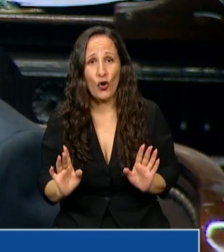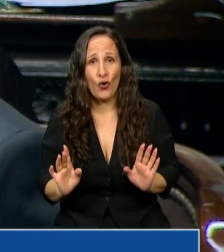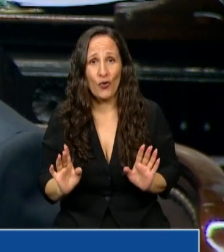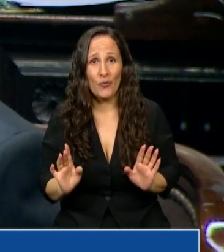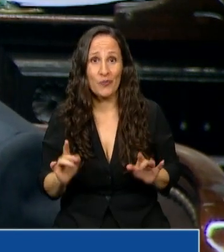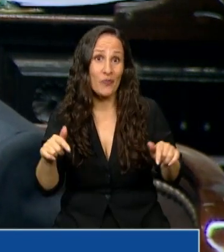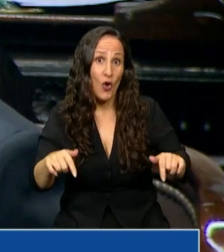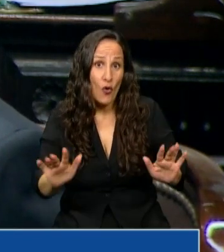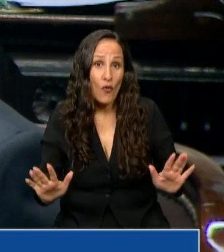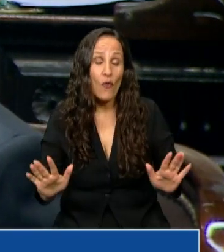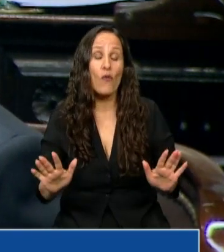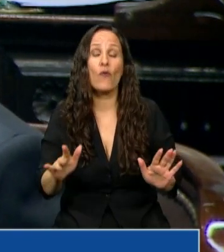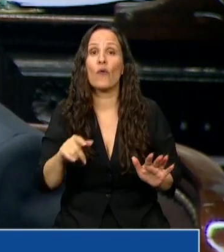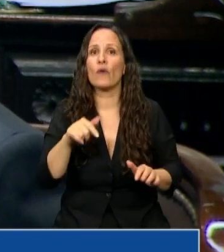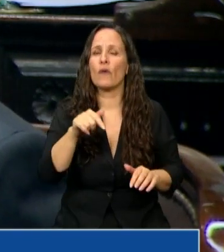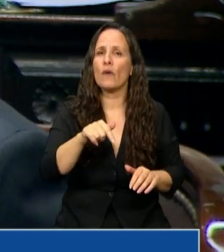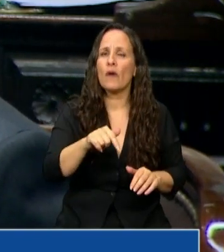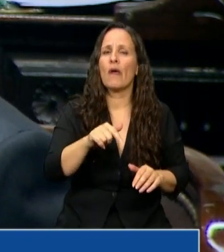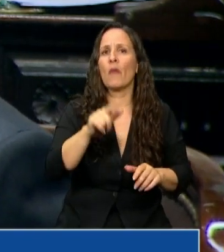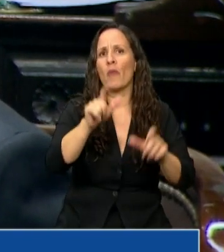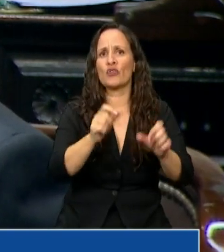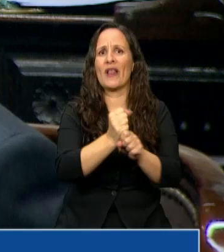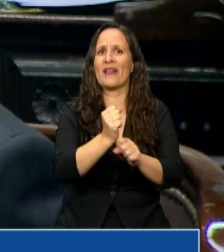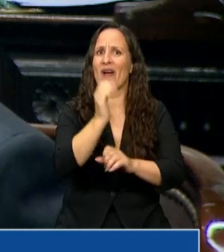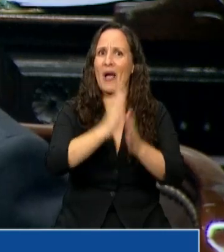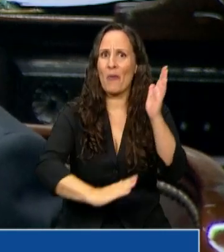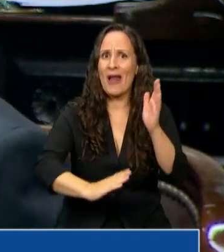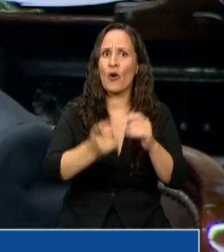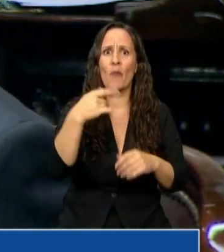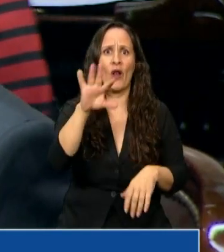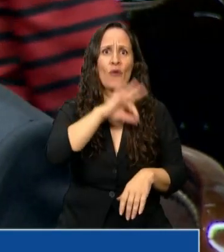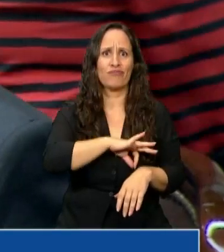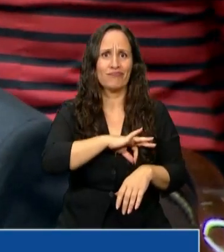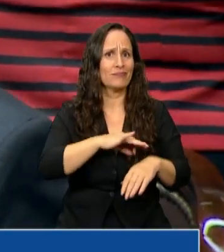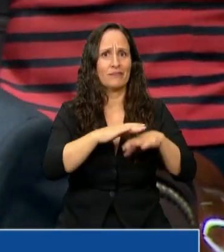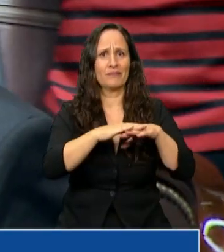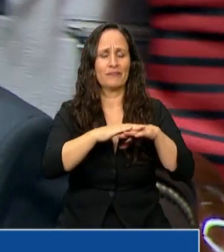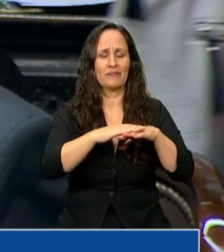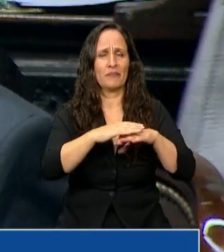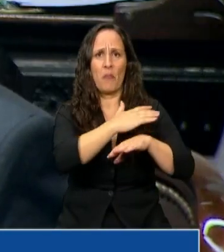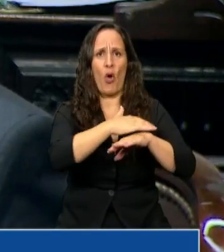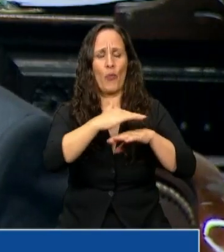muchos trabajadores formales están por debajo de la línea de pobreza.